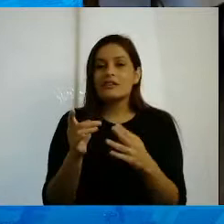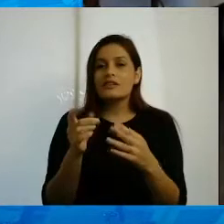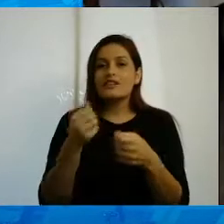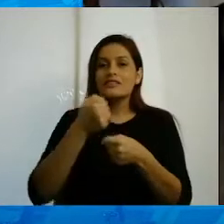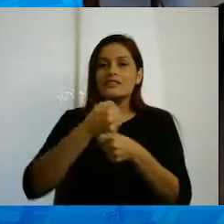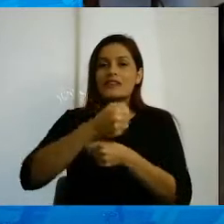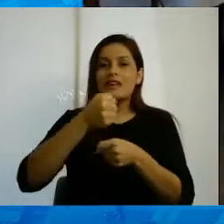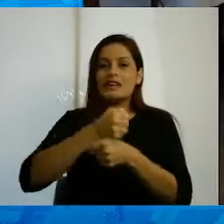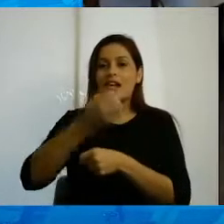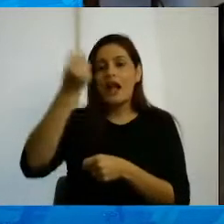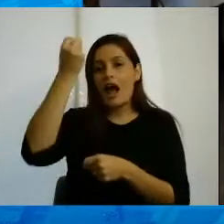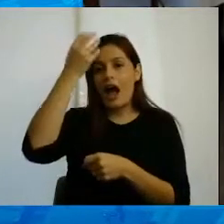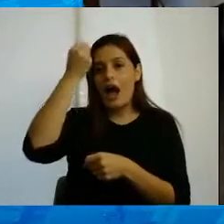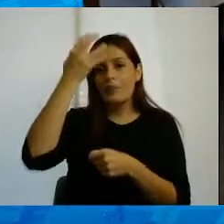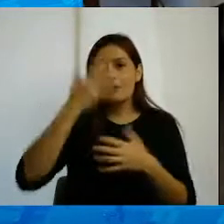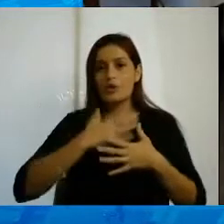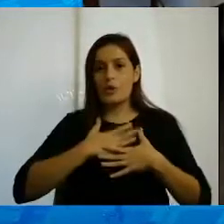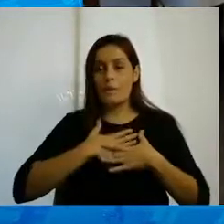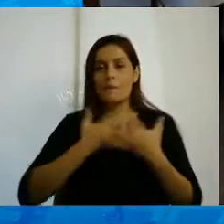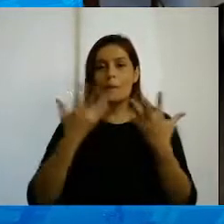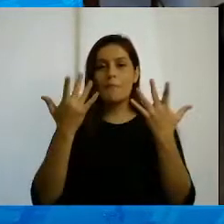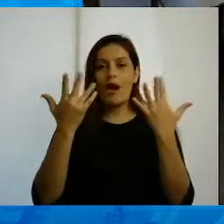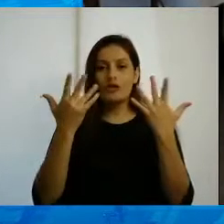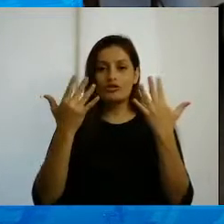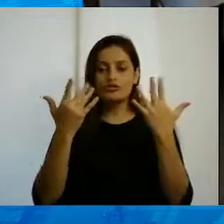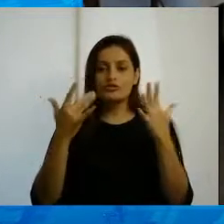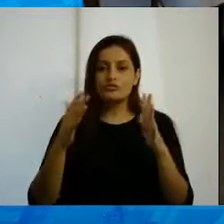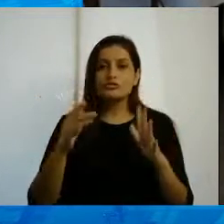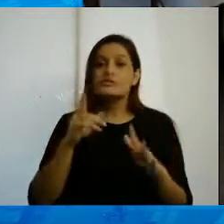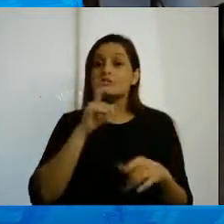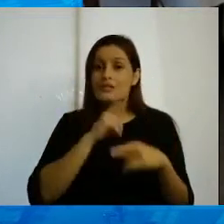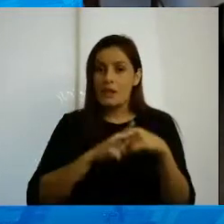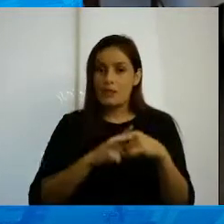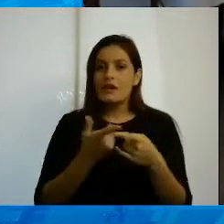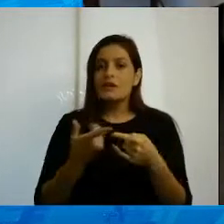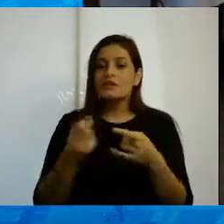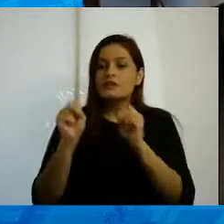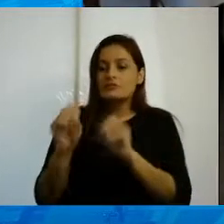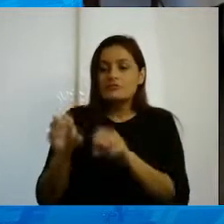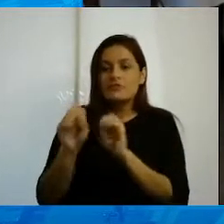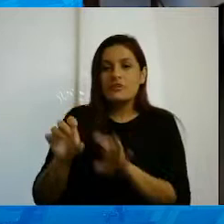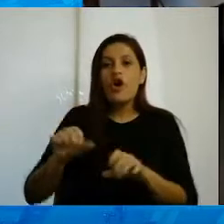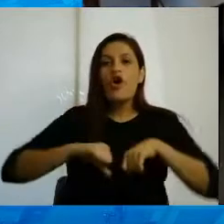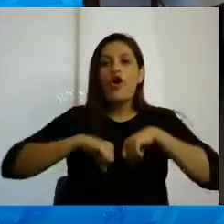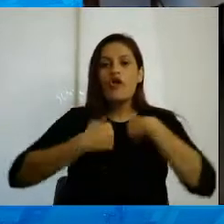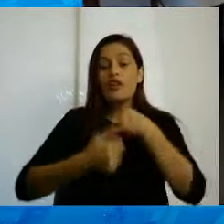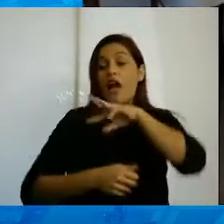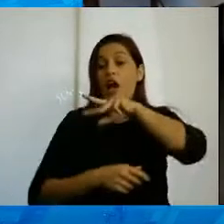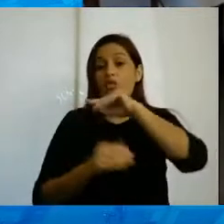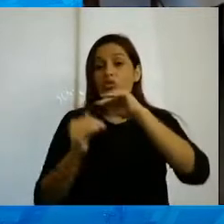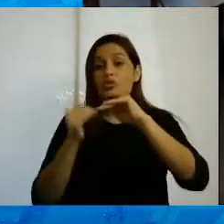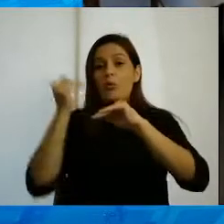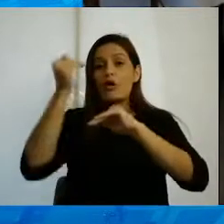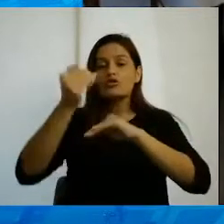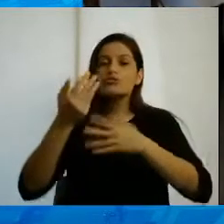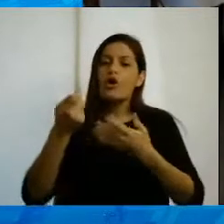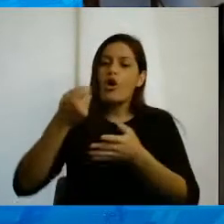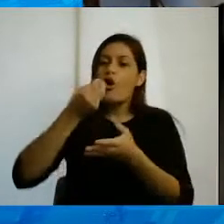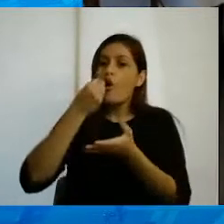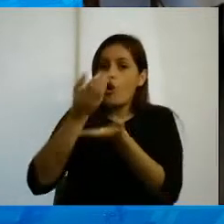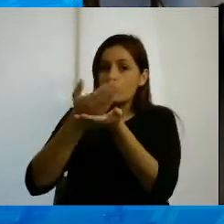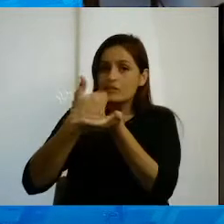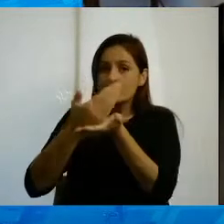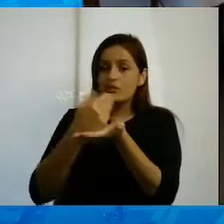llamado Aprendo con mis manos el arte del alma, el cual imparte talleres para jóvenes y adultos mayores de cocina y también de